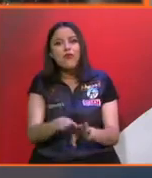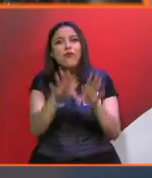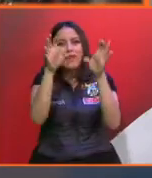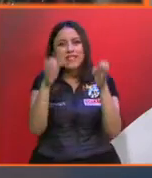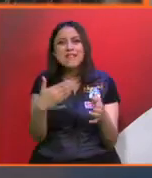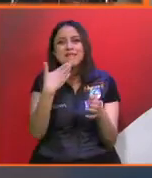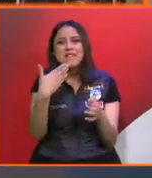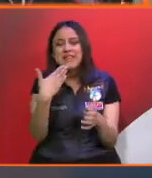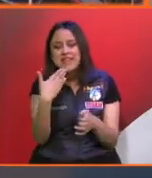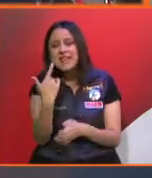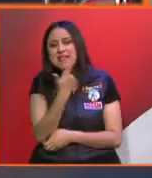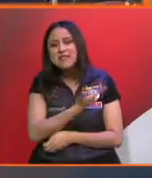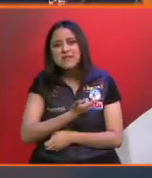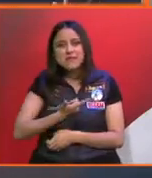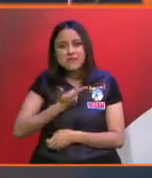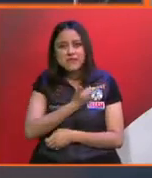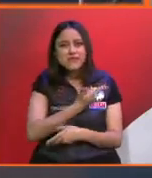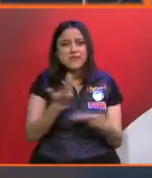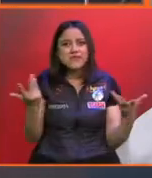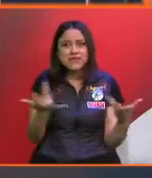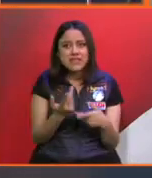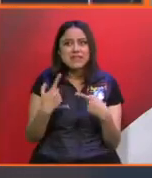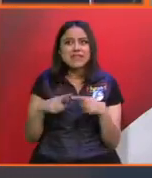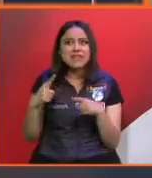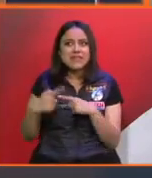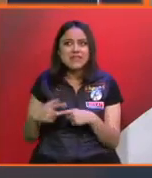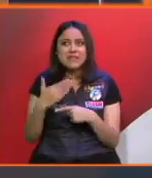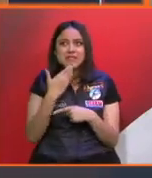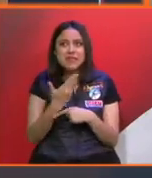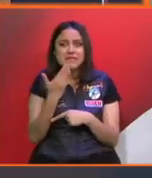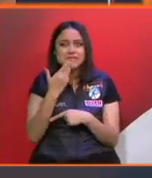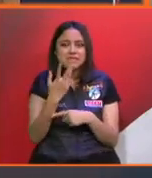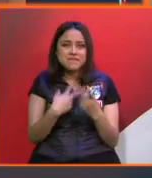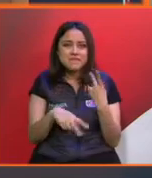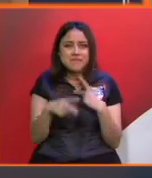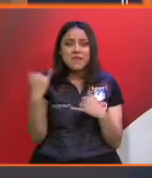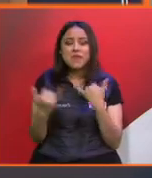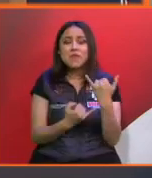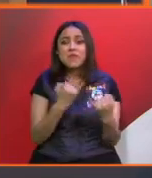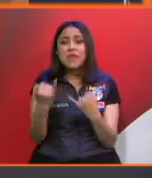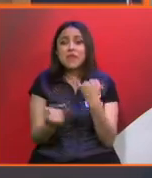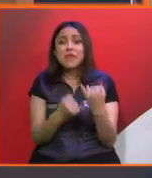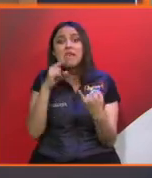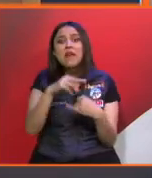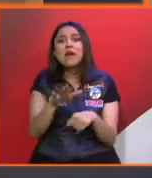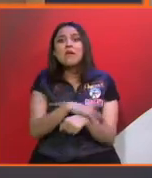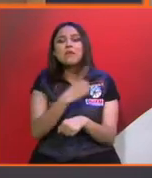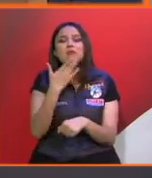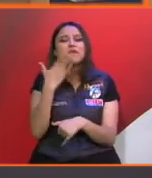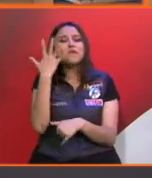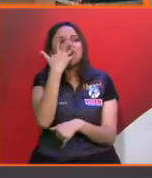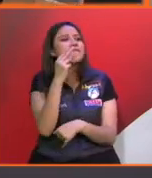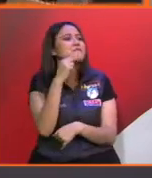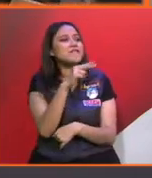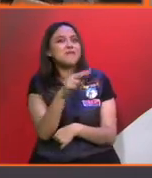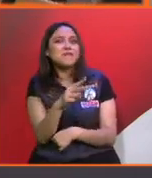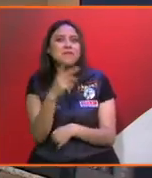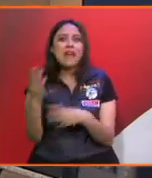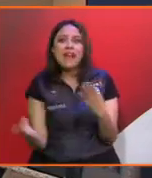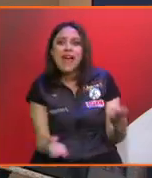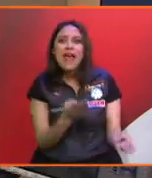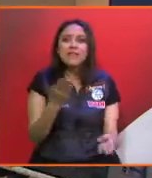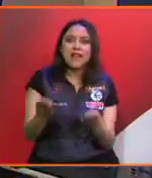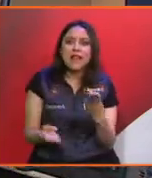es que estamos nosotros muy contentos y emocionadísimos de traer nuestro granito de arena al juguetón. Sinceramente, es que el ambiente está padrísimo aquí afuera. Estábamos echando